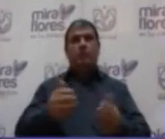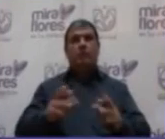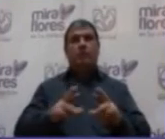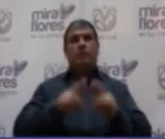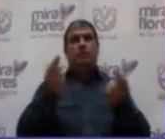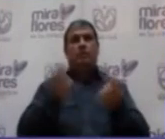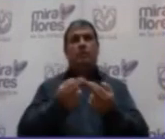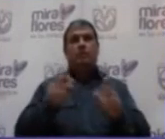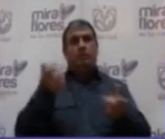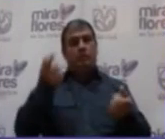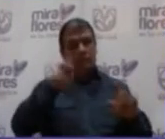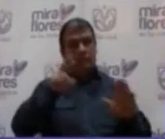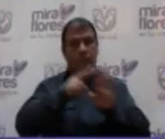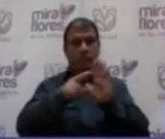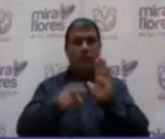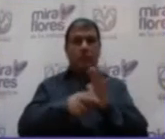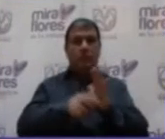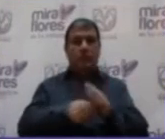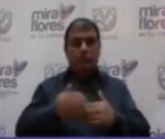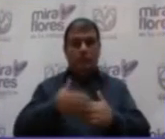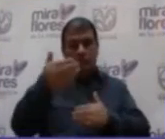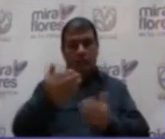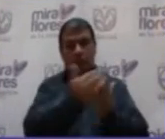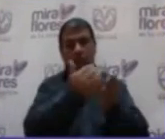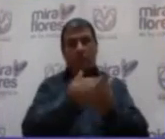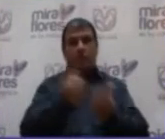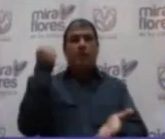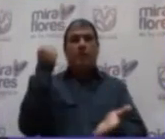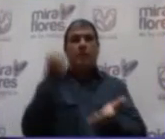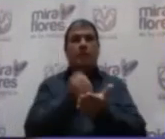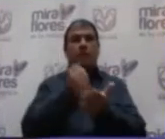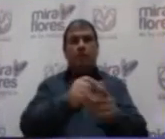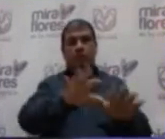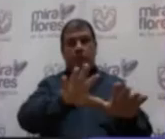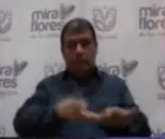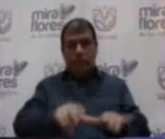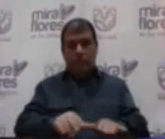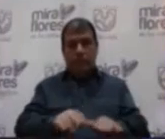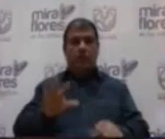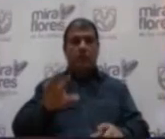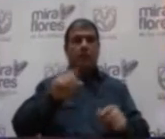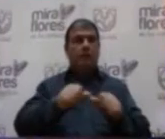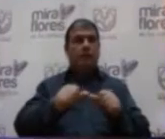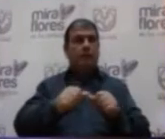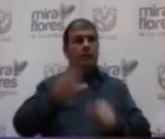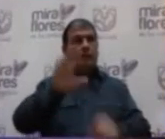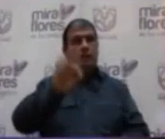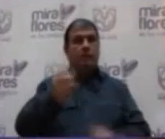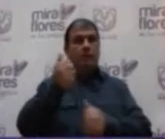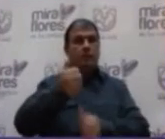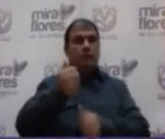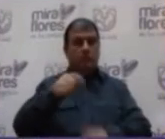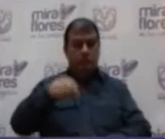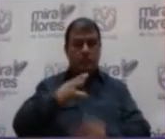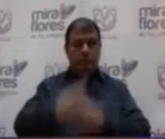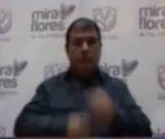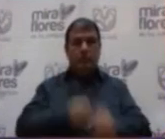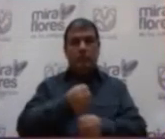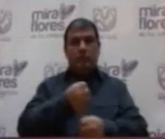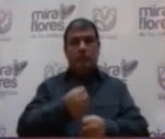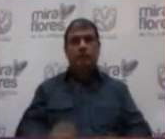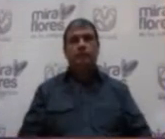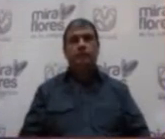a la norma. Y vamos al siguiente punto, que es la aprobación del acta del 9 de agosto del año en curso.